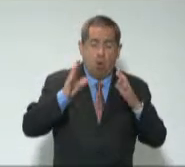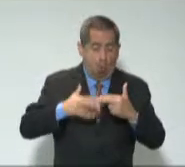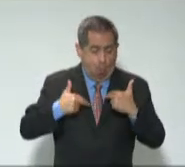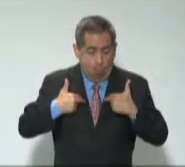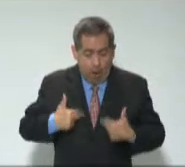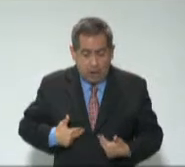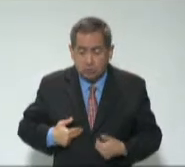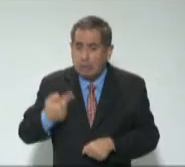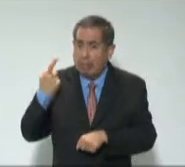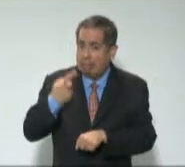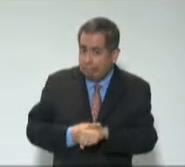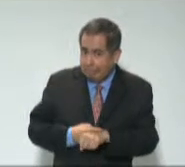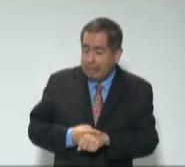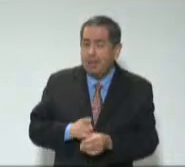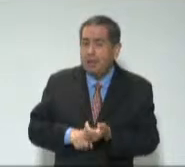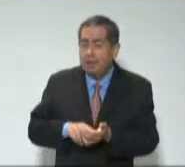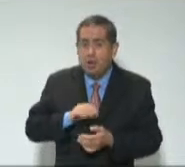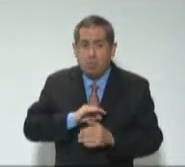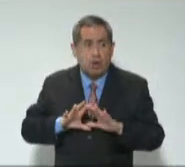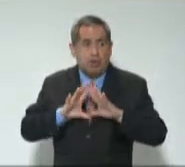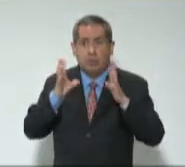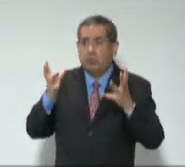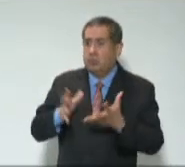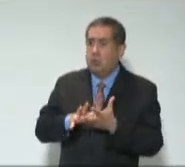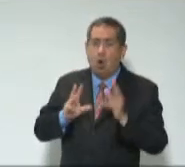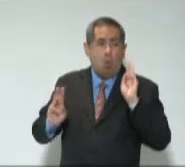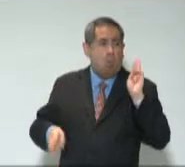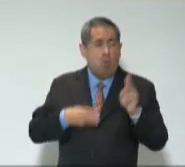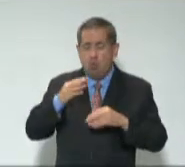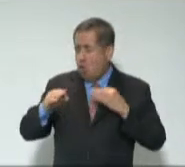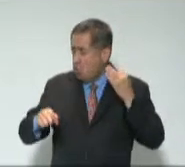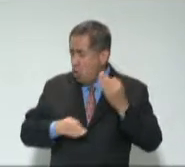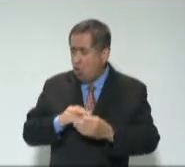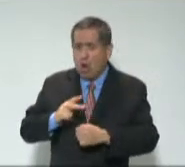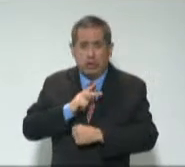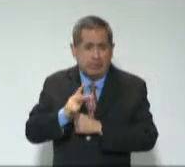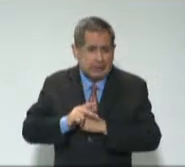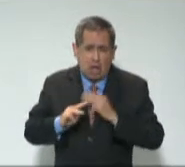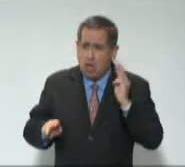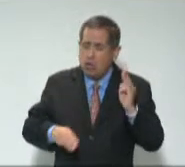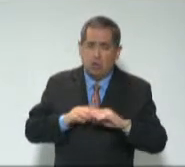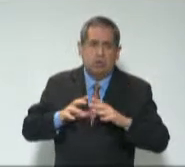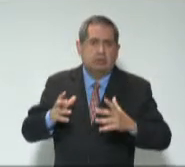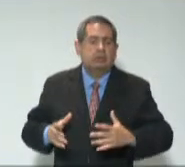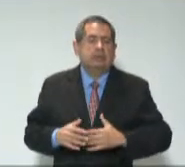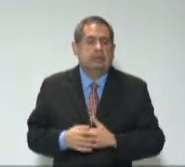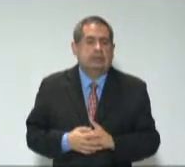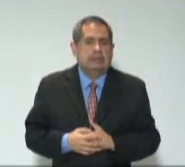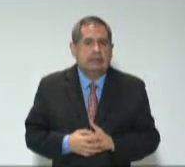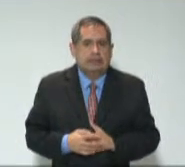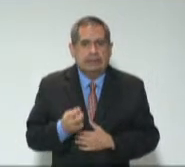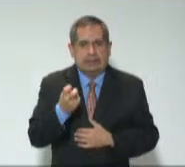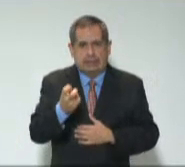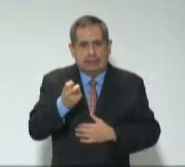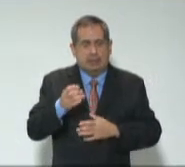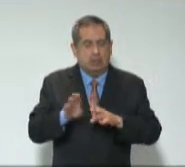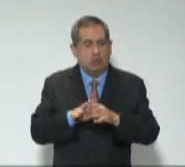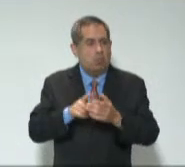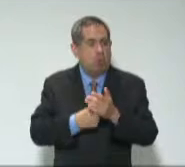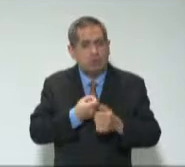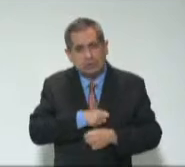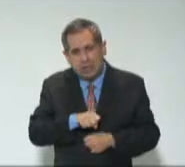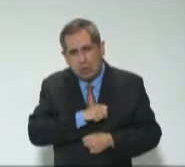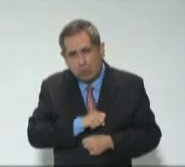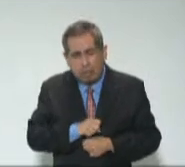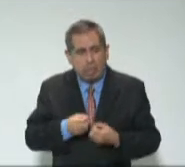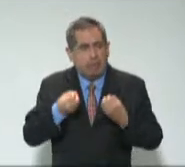humana a toda la humanidad a todo el planeta a todos los países un fenómeno que eh perturba No solamente la salud causando